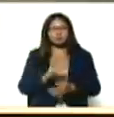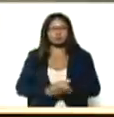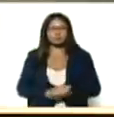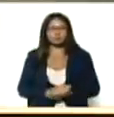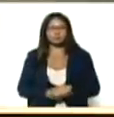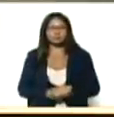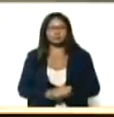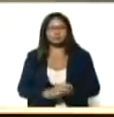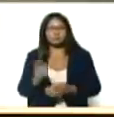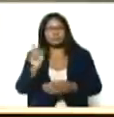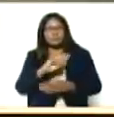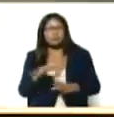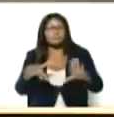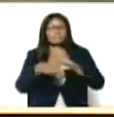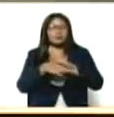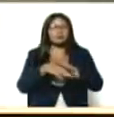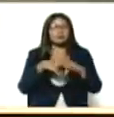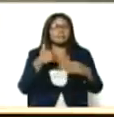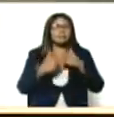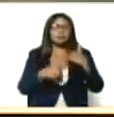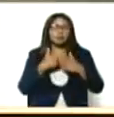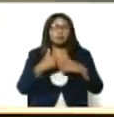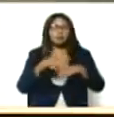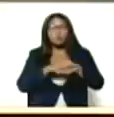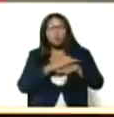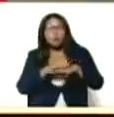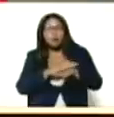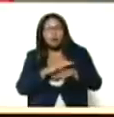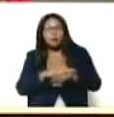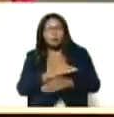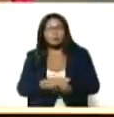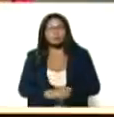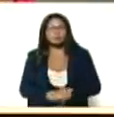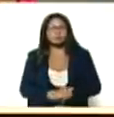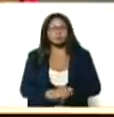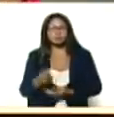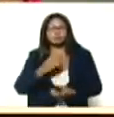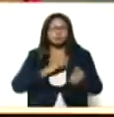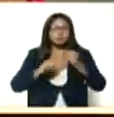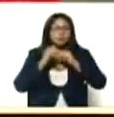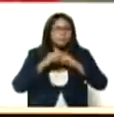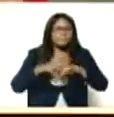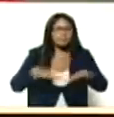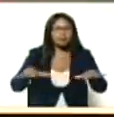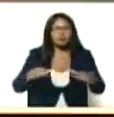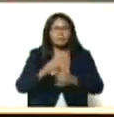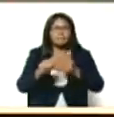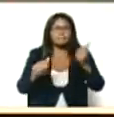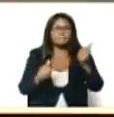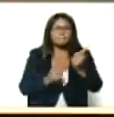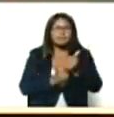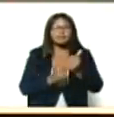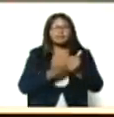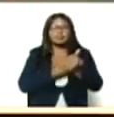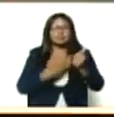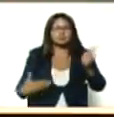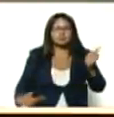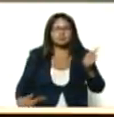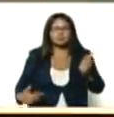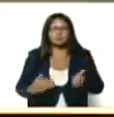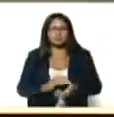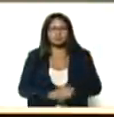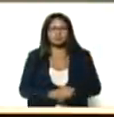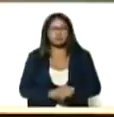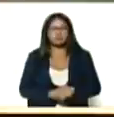inmediatamente martes, miércoles y jueves se despliegan los vicepresidentes